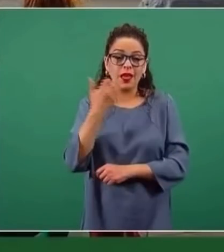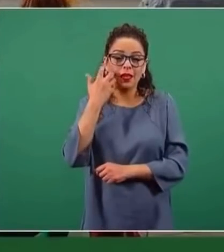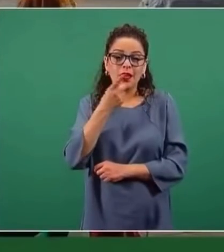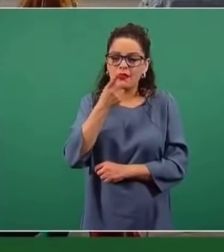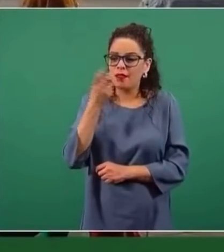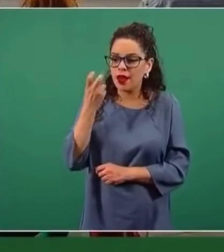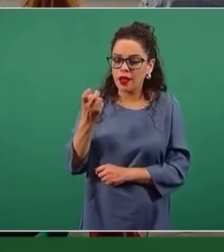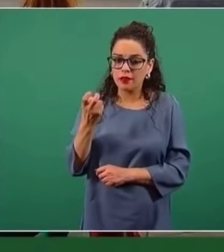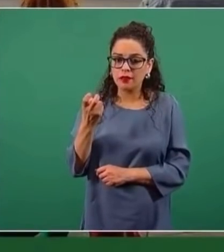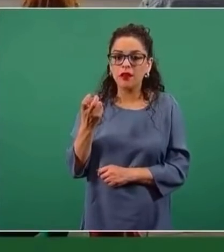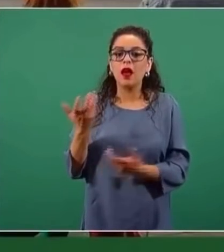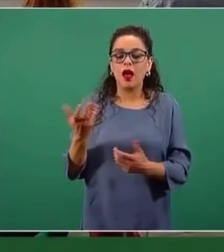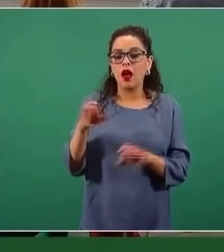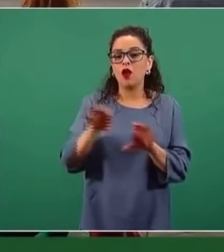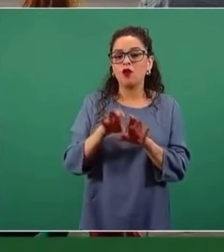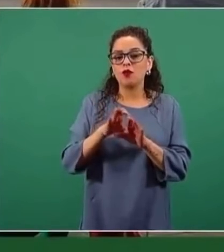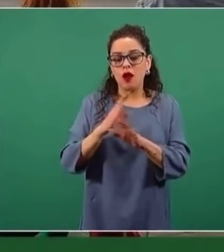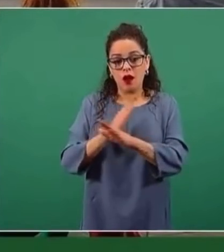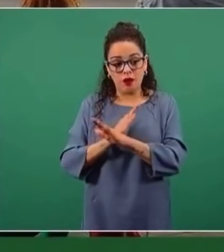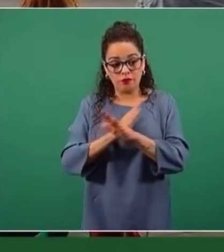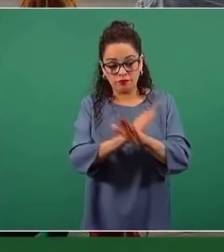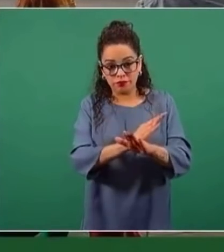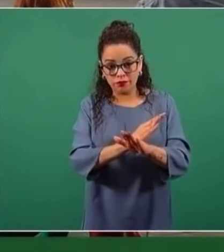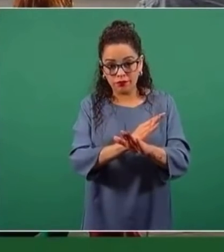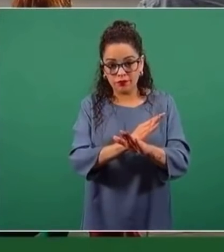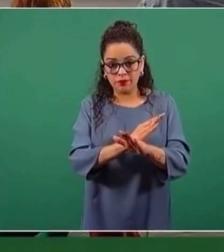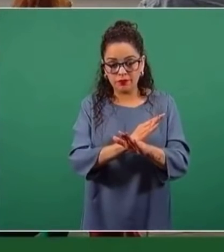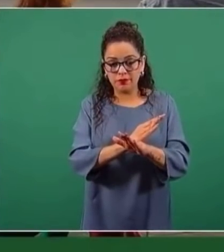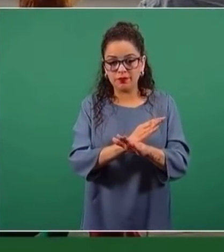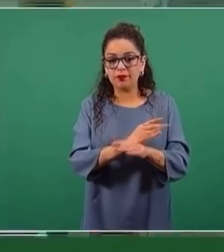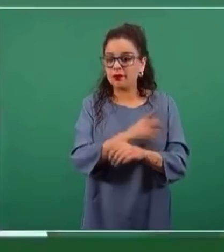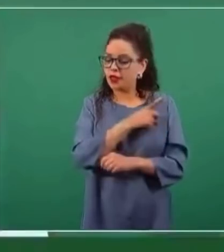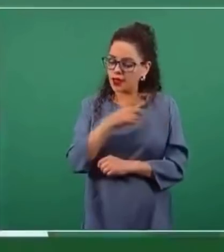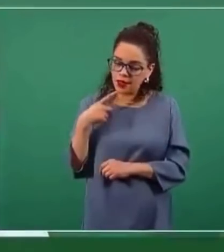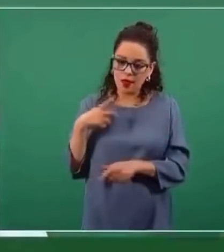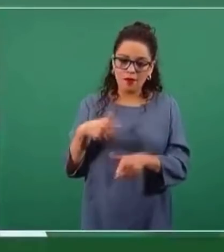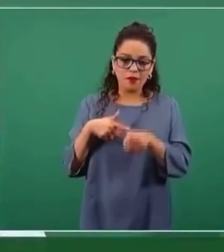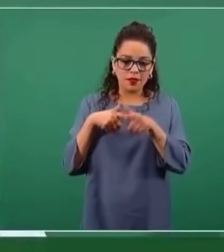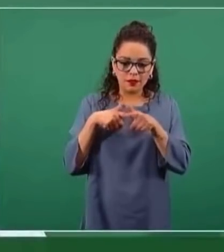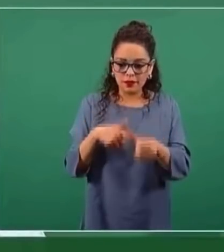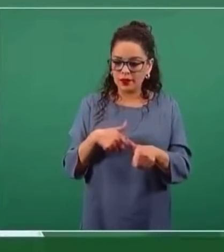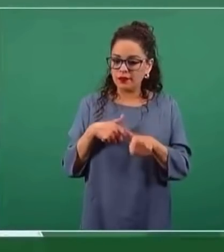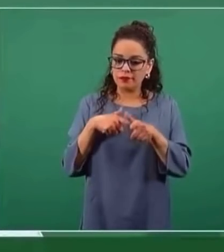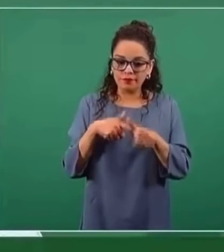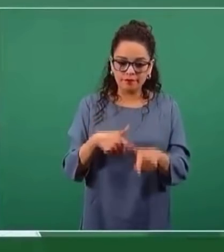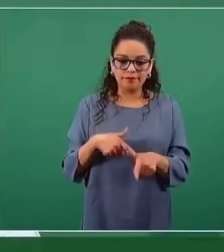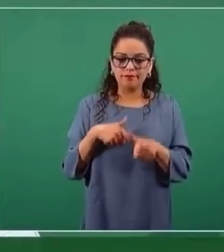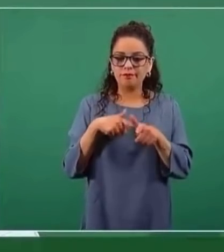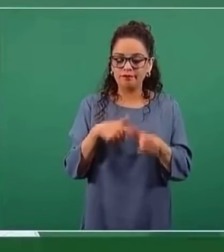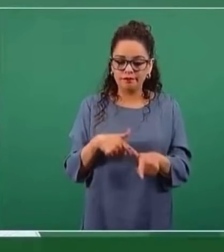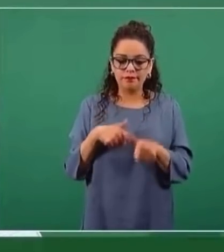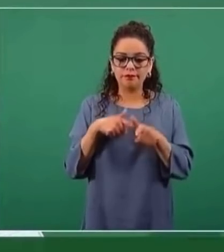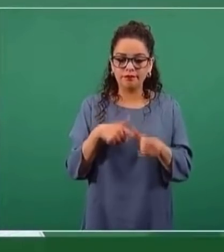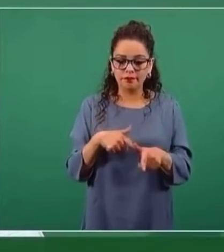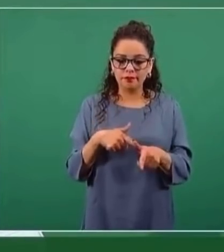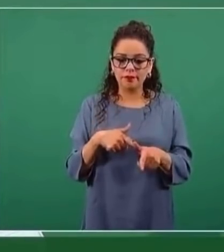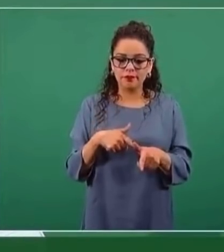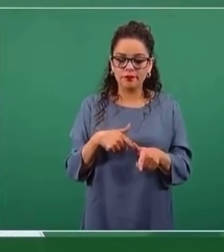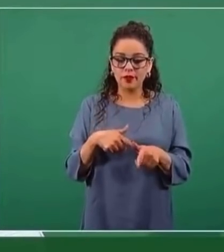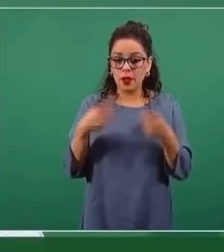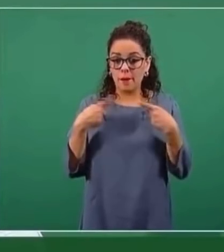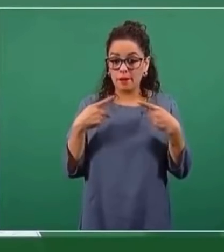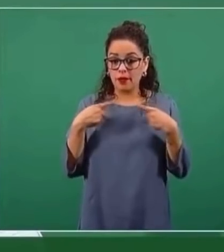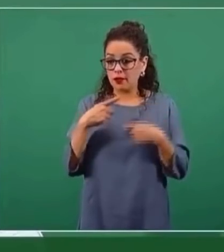las acciones de prevención en lo personal se deben de mantener, más allá que los trabajadores de la educación